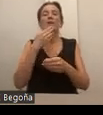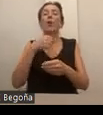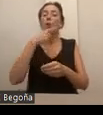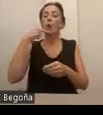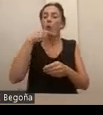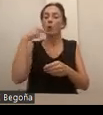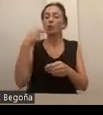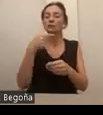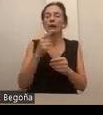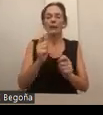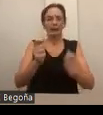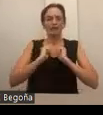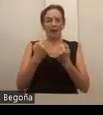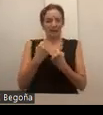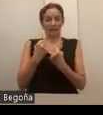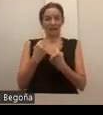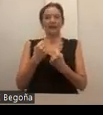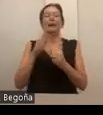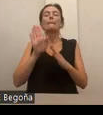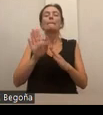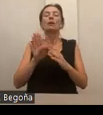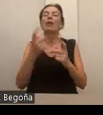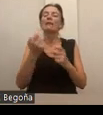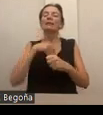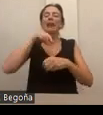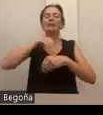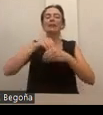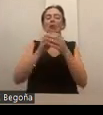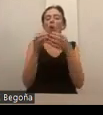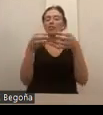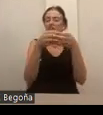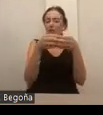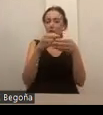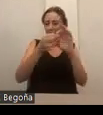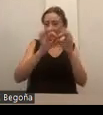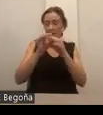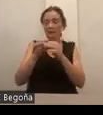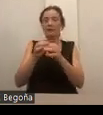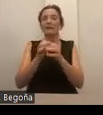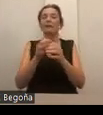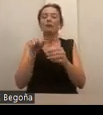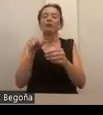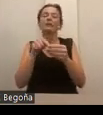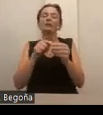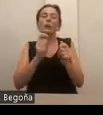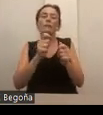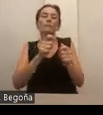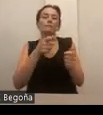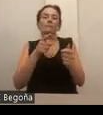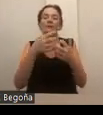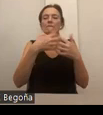fuente de energía si entra a la célula, y dentro de la célula se realizan una serie de mecanismos que en alguna ocasión